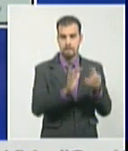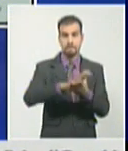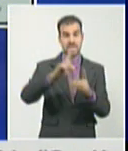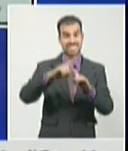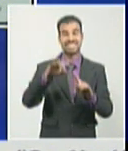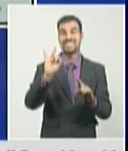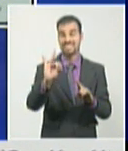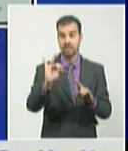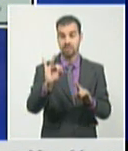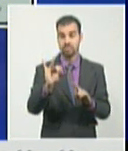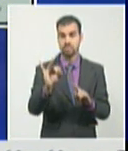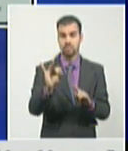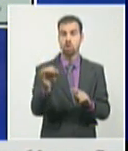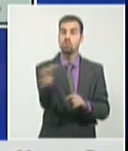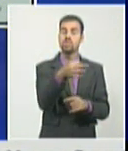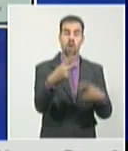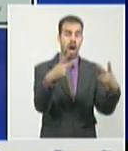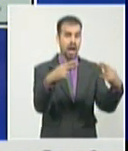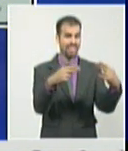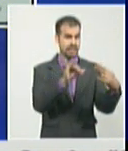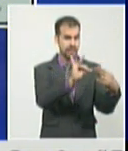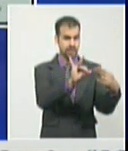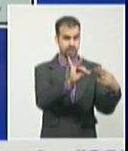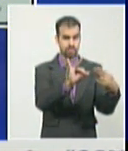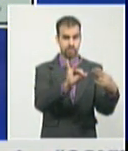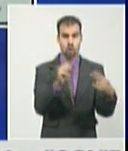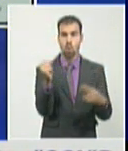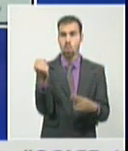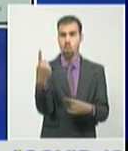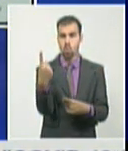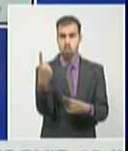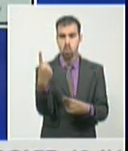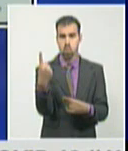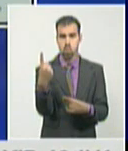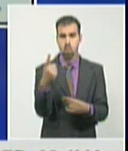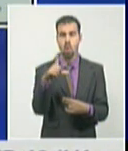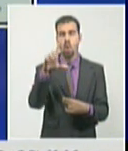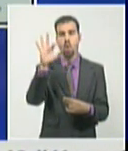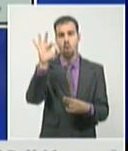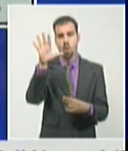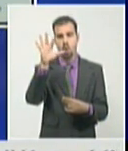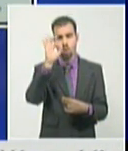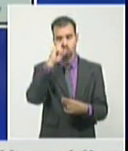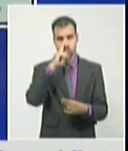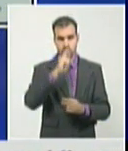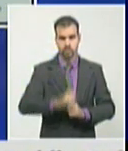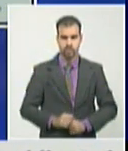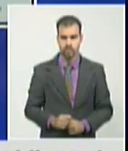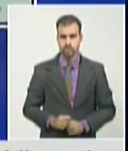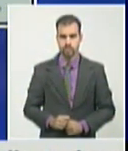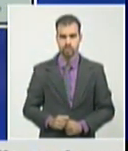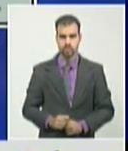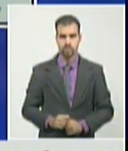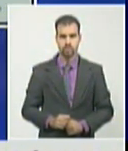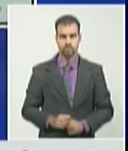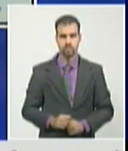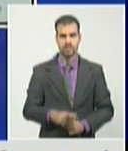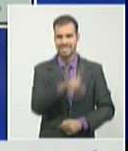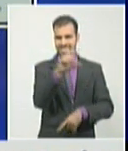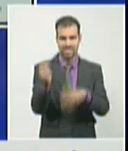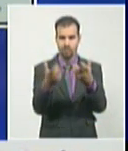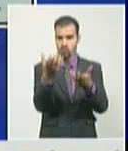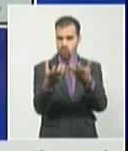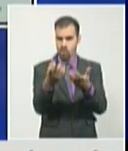y 1 del municipio de colón de cienfuegos 1 del municipio cabecera de villa clara